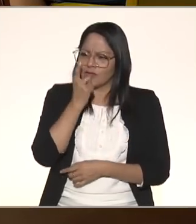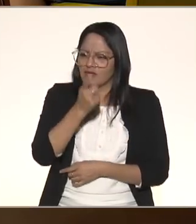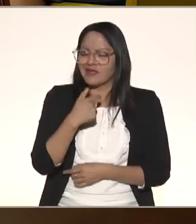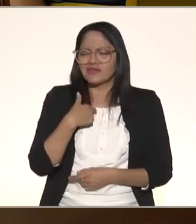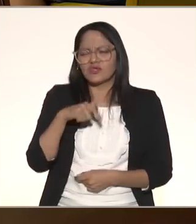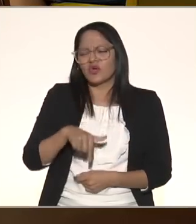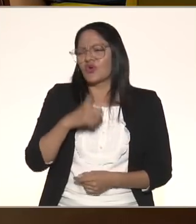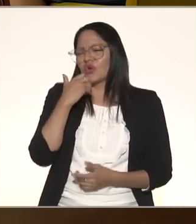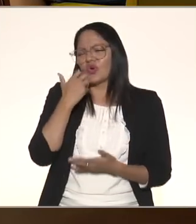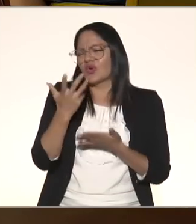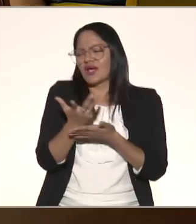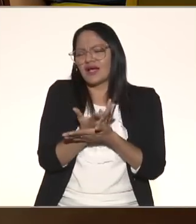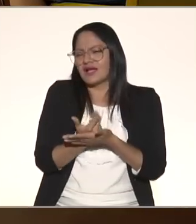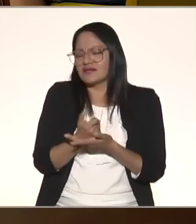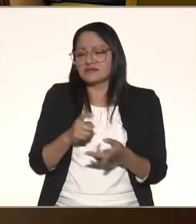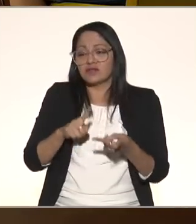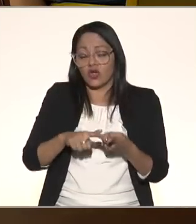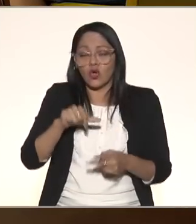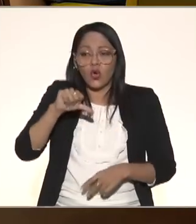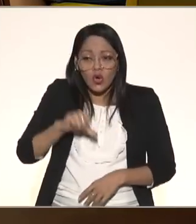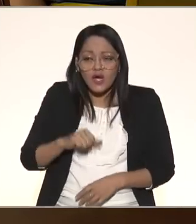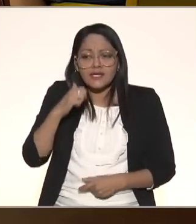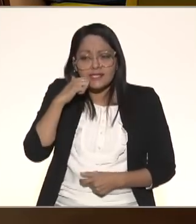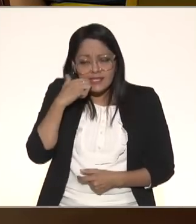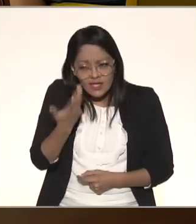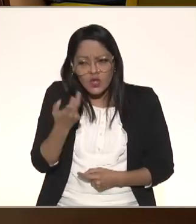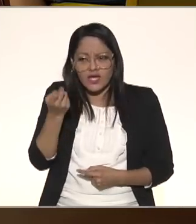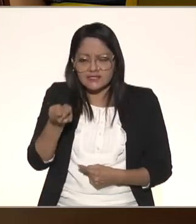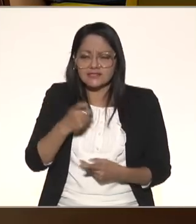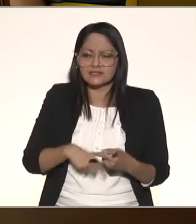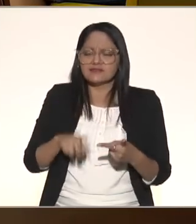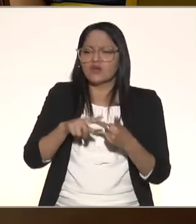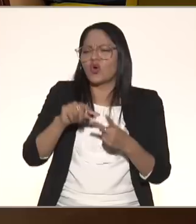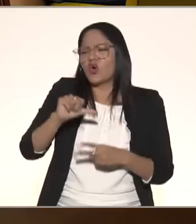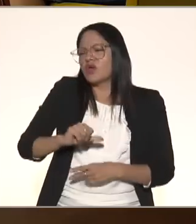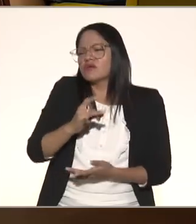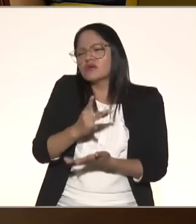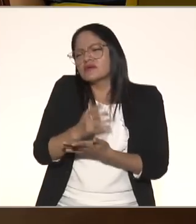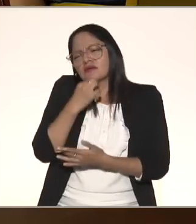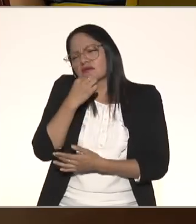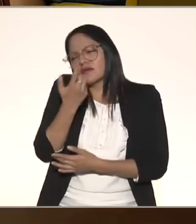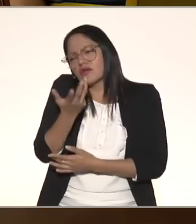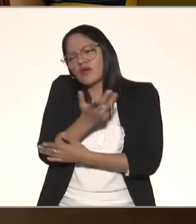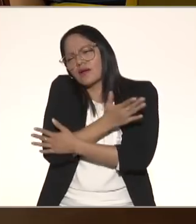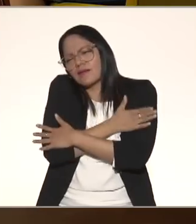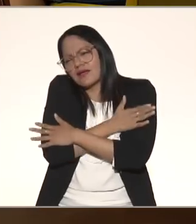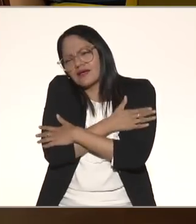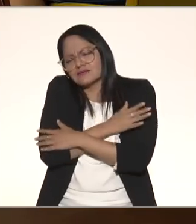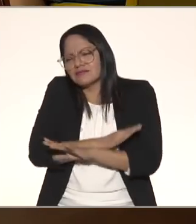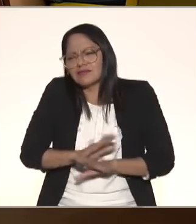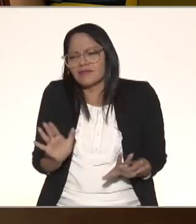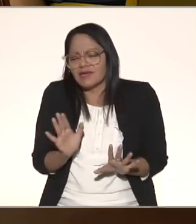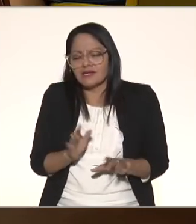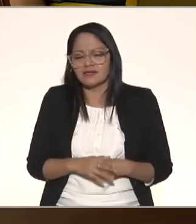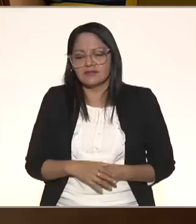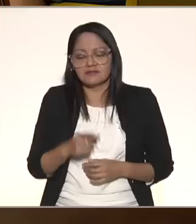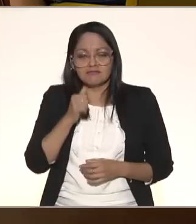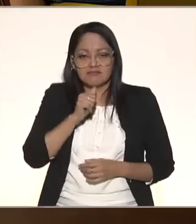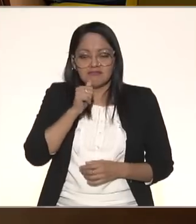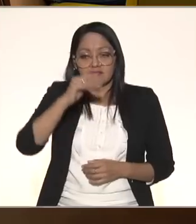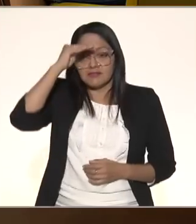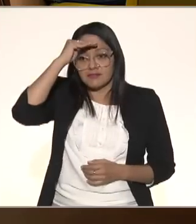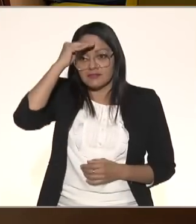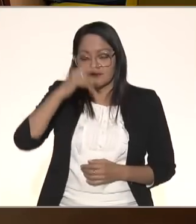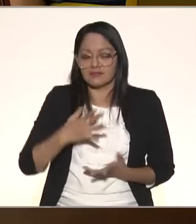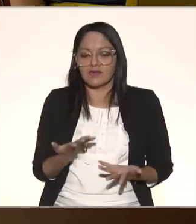no tengo ganas o hoy lo quiero así o hoy simplemente quiero que me abraces o sea y siempre estamos pensando como que pues